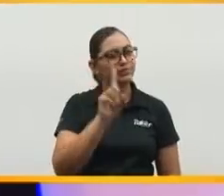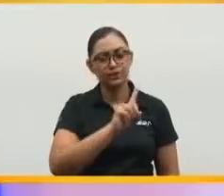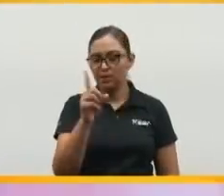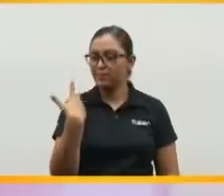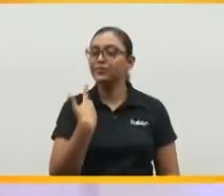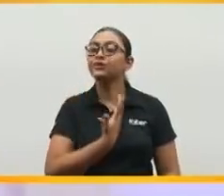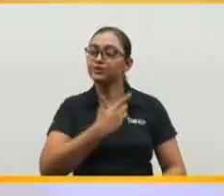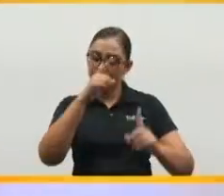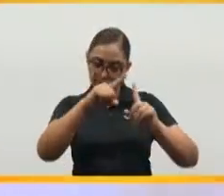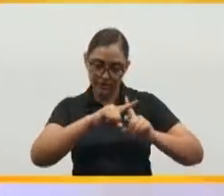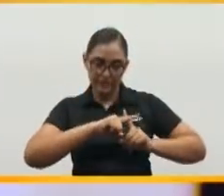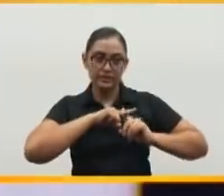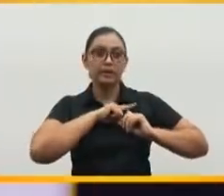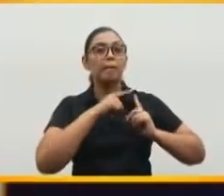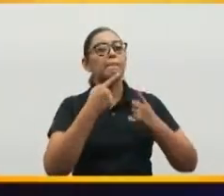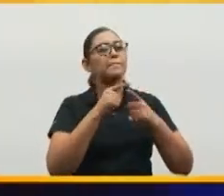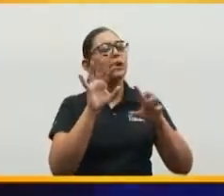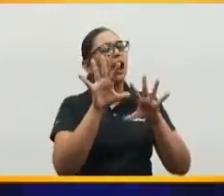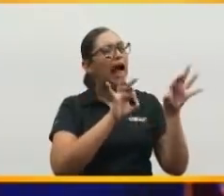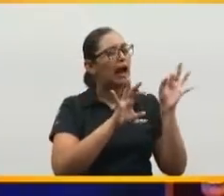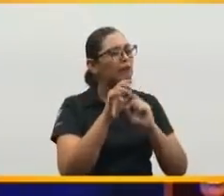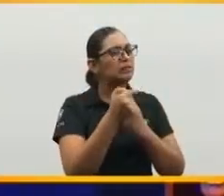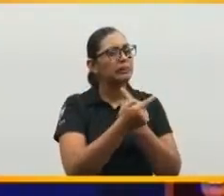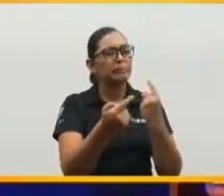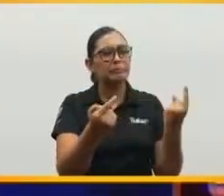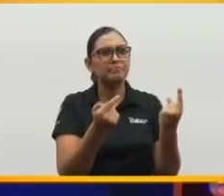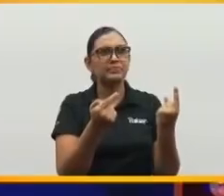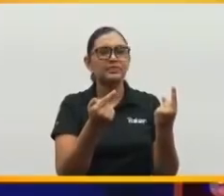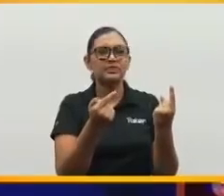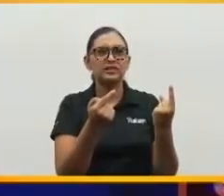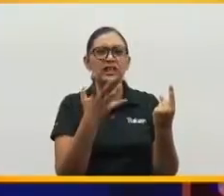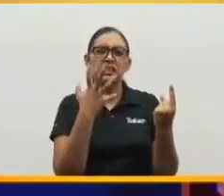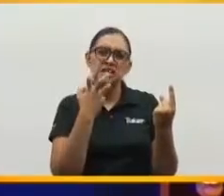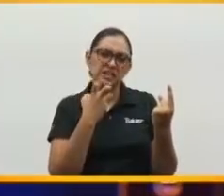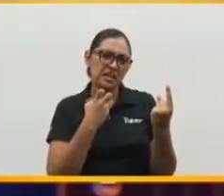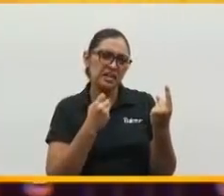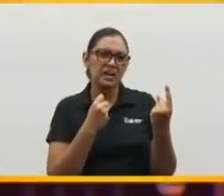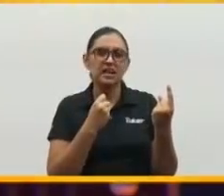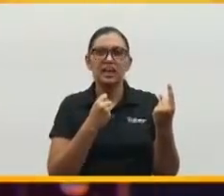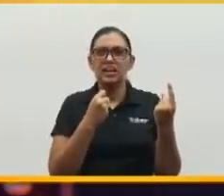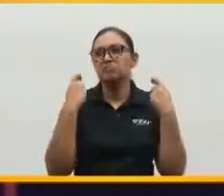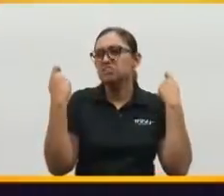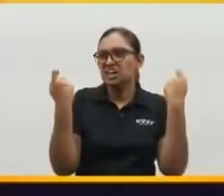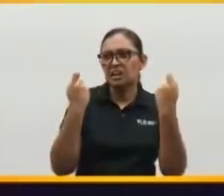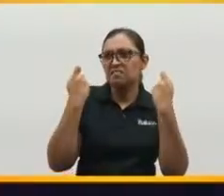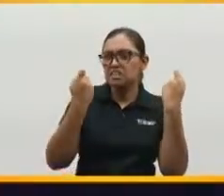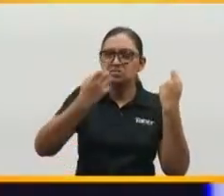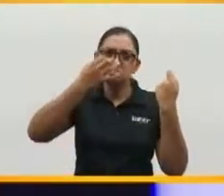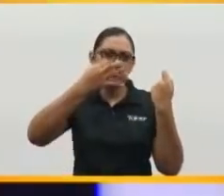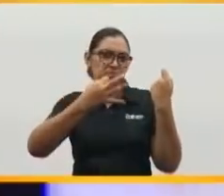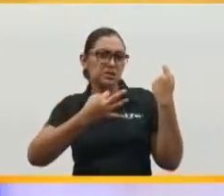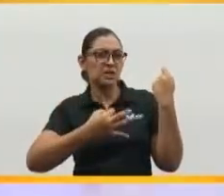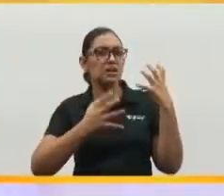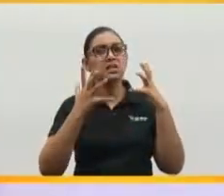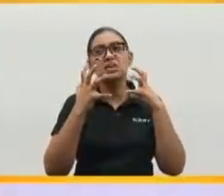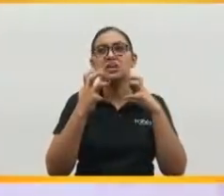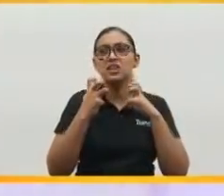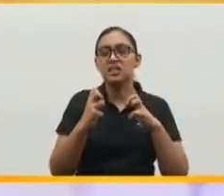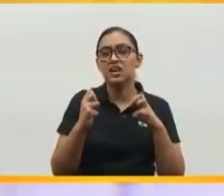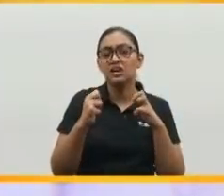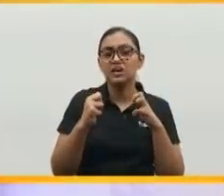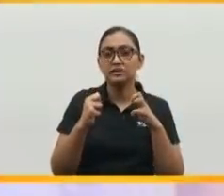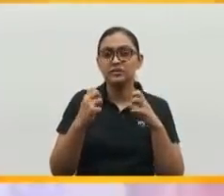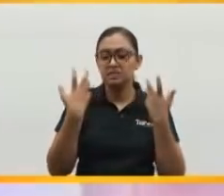Pero muchas personas, para darle pues, un poquito de elegancia a una ceremonia, para dar algo de simbolismo a sus